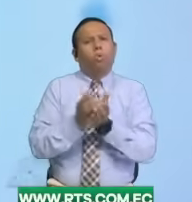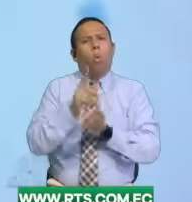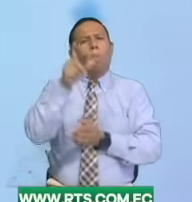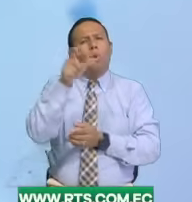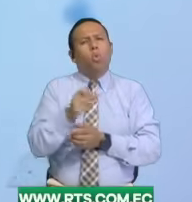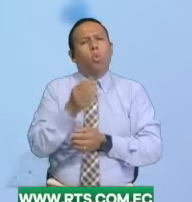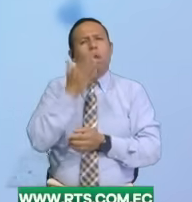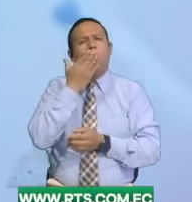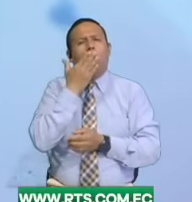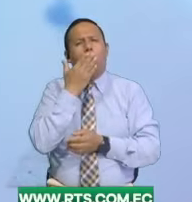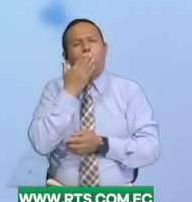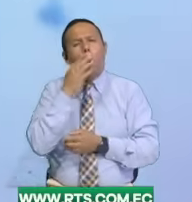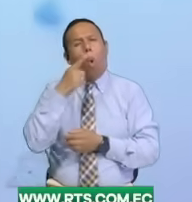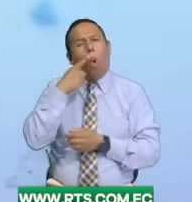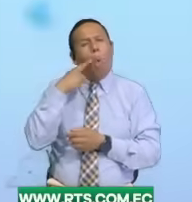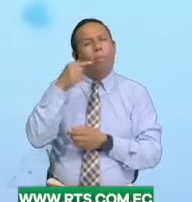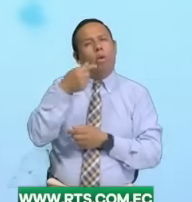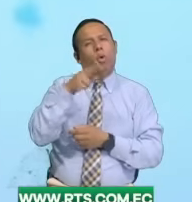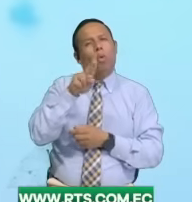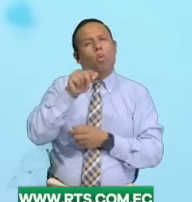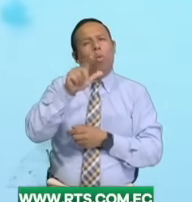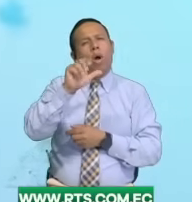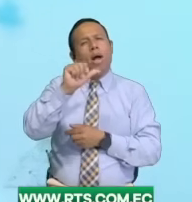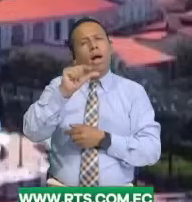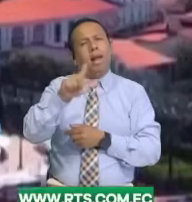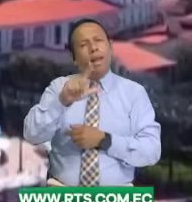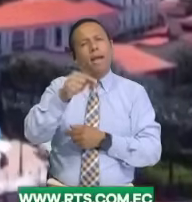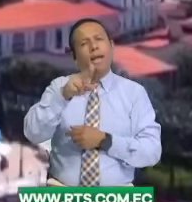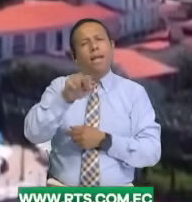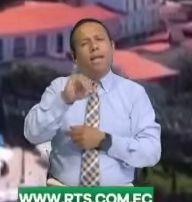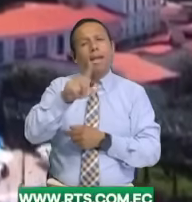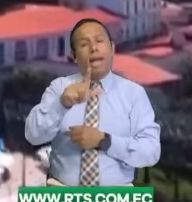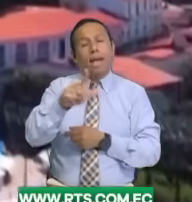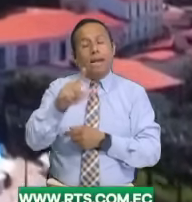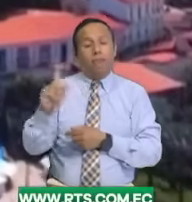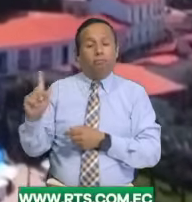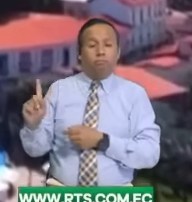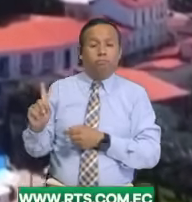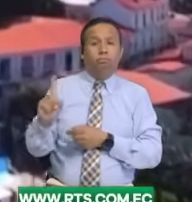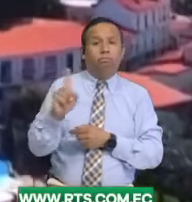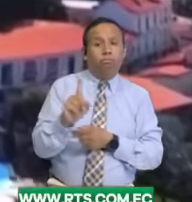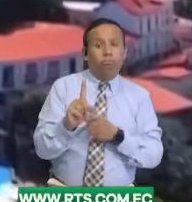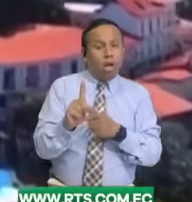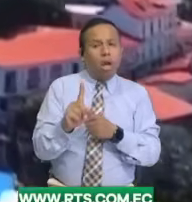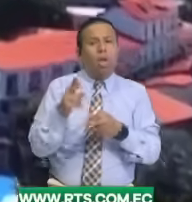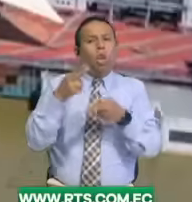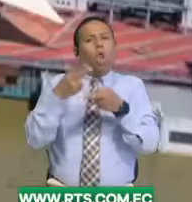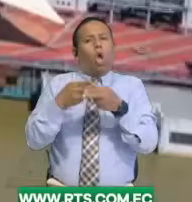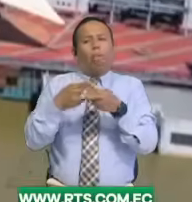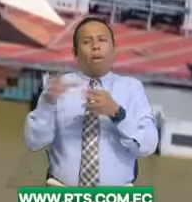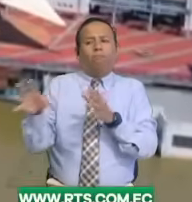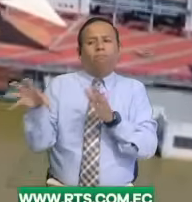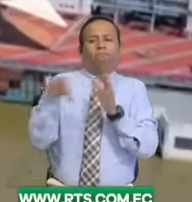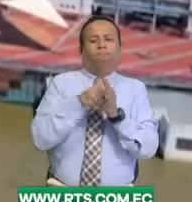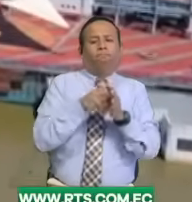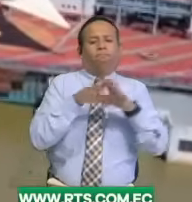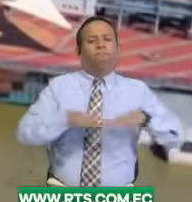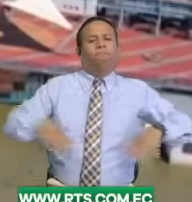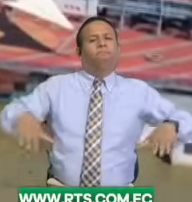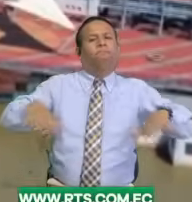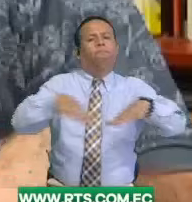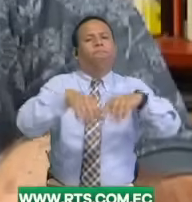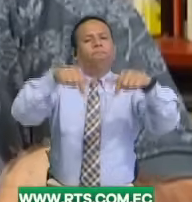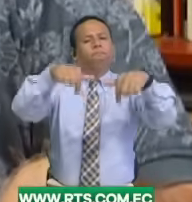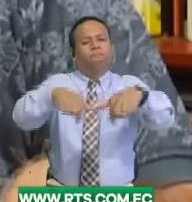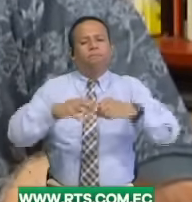cacique llamado Guayaquile. ¿Le suena? Por ello, la ciudad se bautizó así y fue el primer nombre de estas aguas que lo